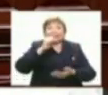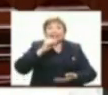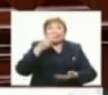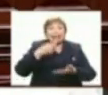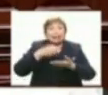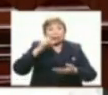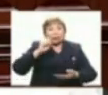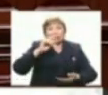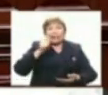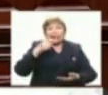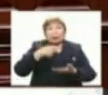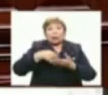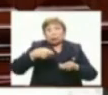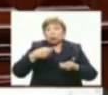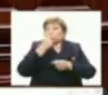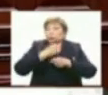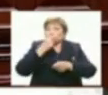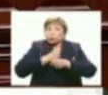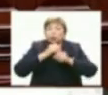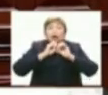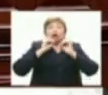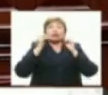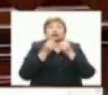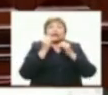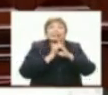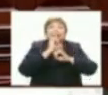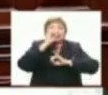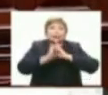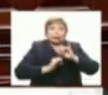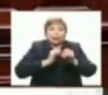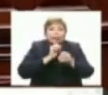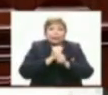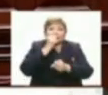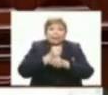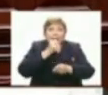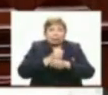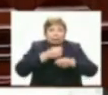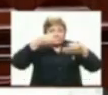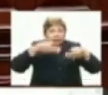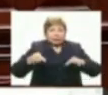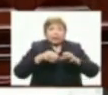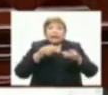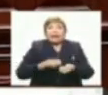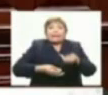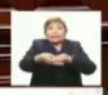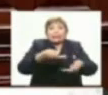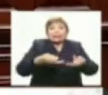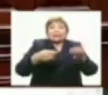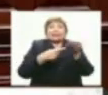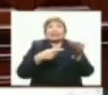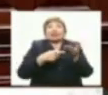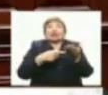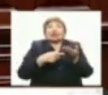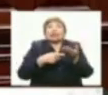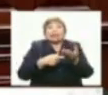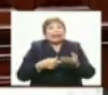condiciones y salarios de acuerdo a lo que señala la Organización Internacional del Trabajo. Realizar transferencias tecnológicas.